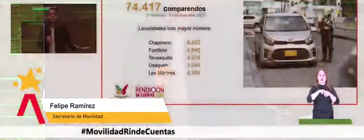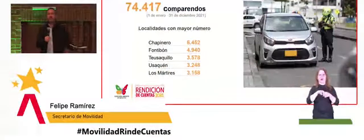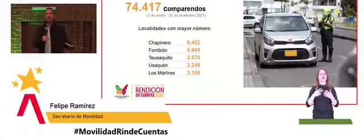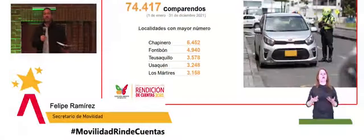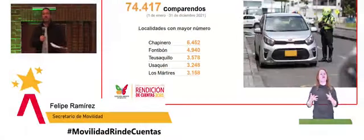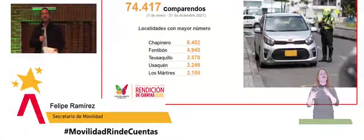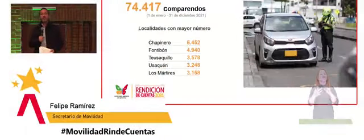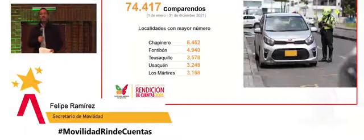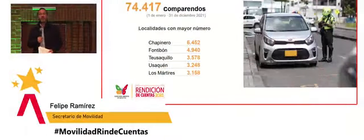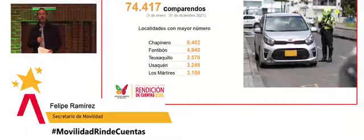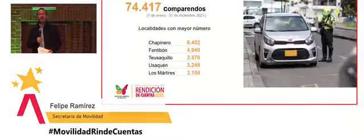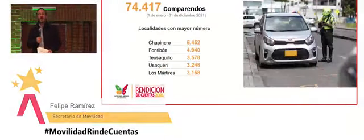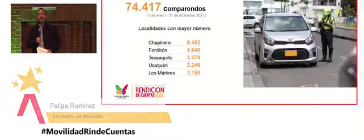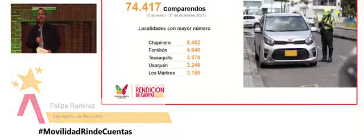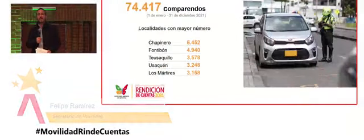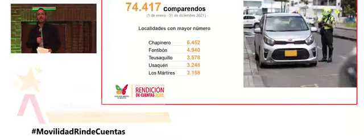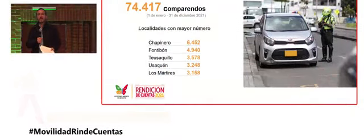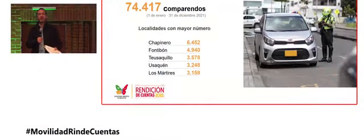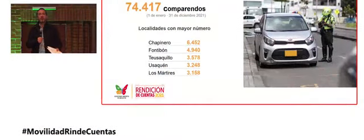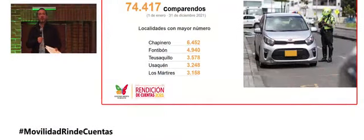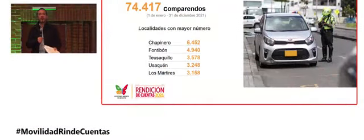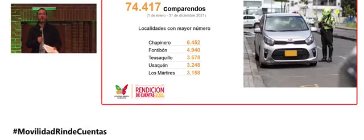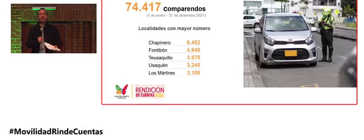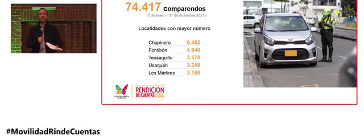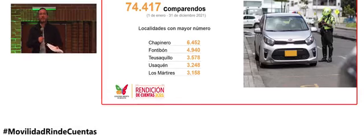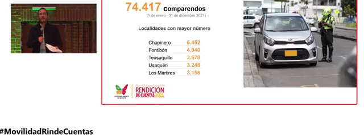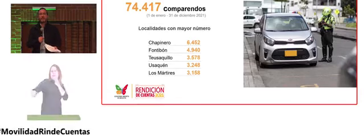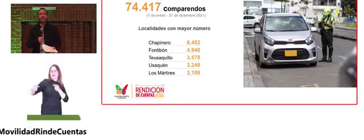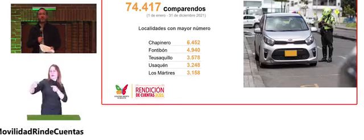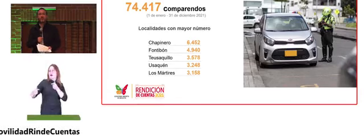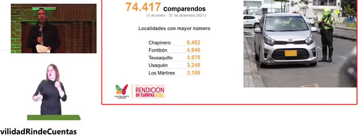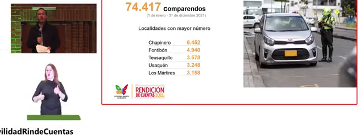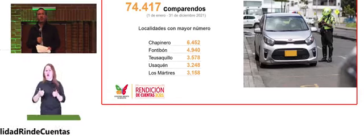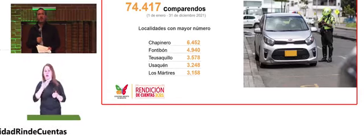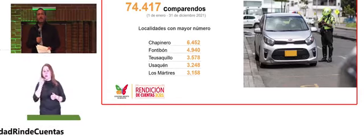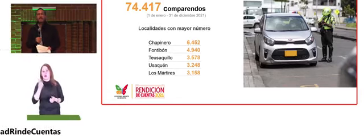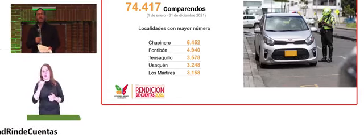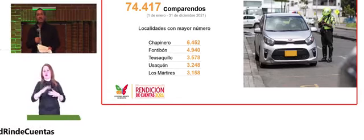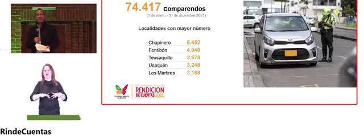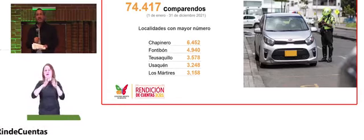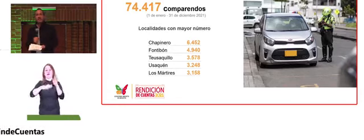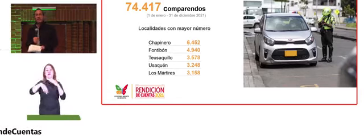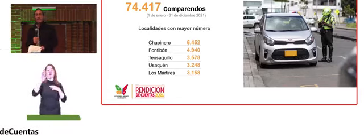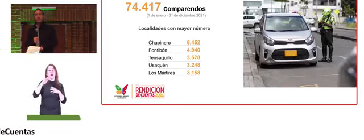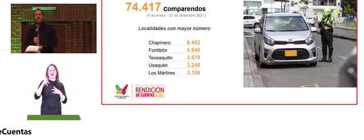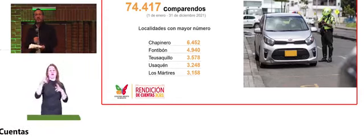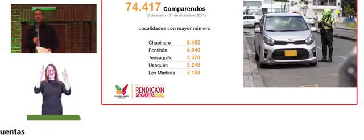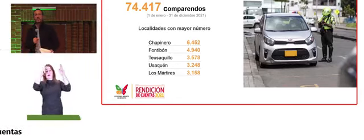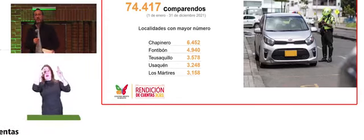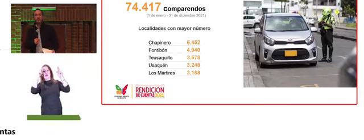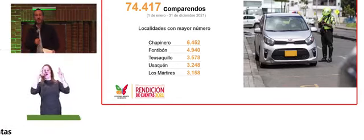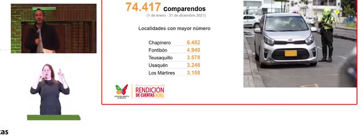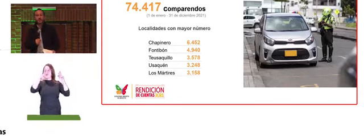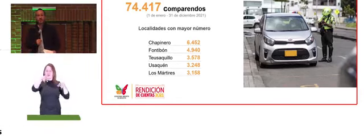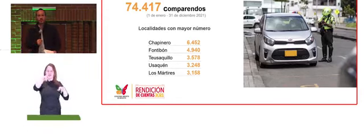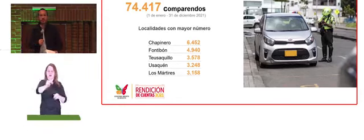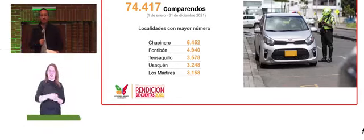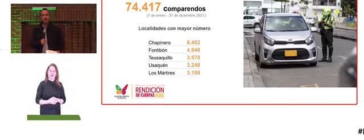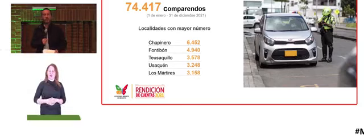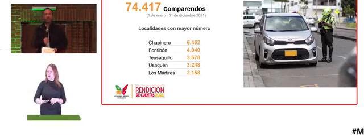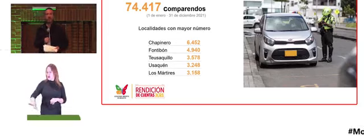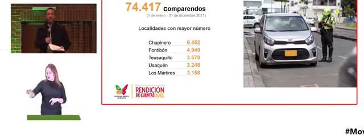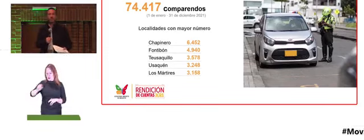anterior, no se trata de una competencia entre qué modo tiene más espacio, qué modo es el que debe ser el rey. Todos deberíamos tener el mismo